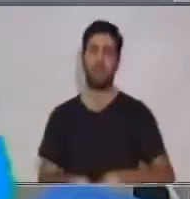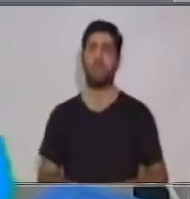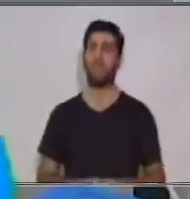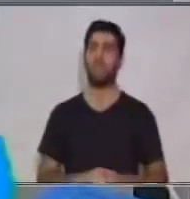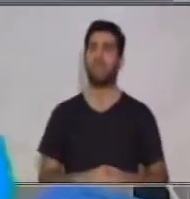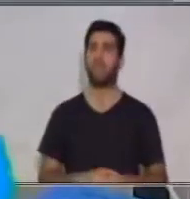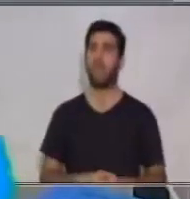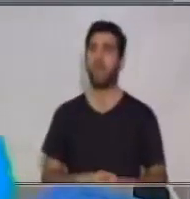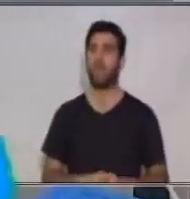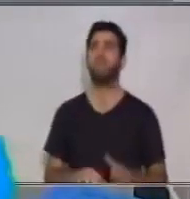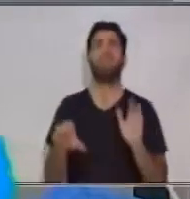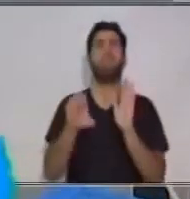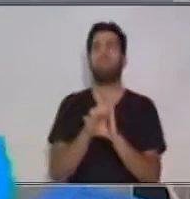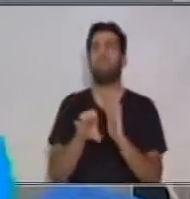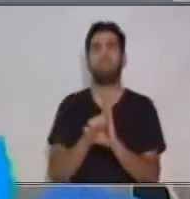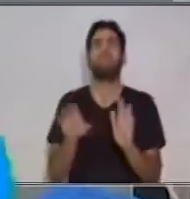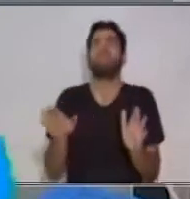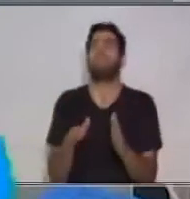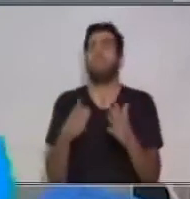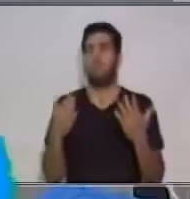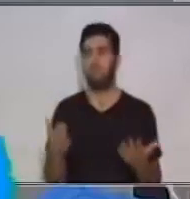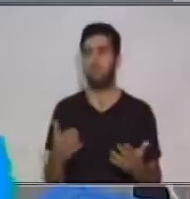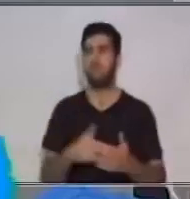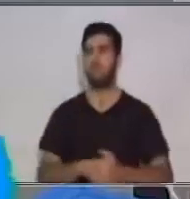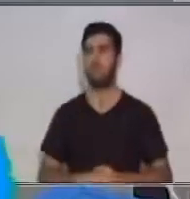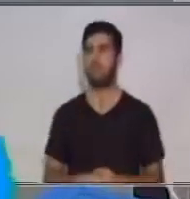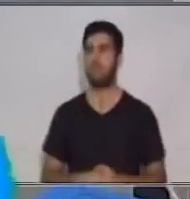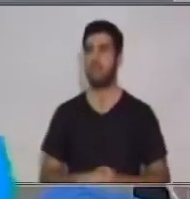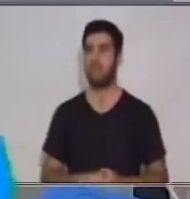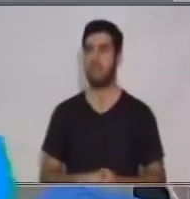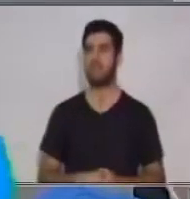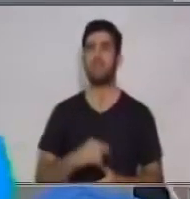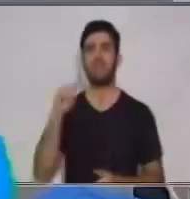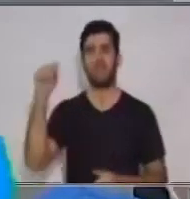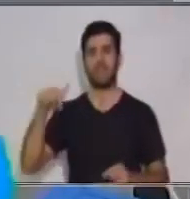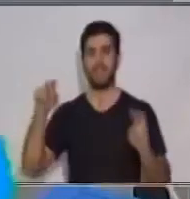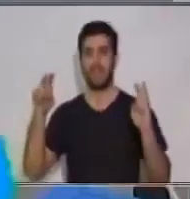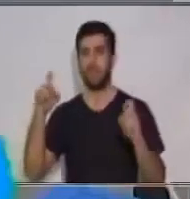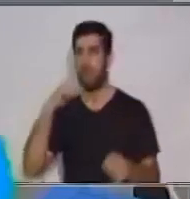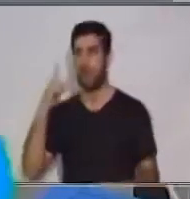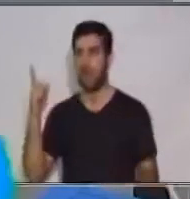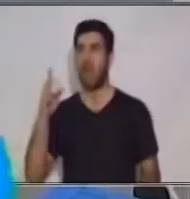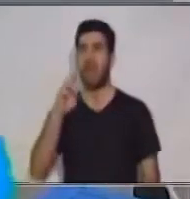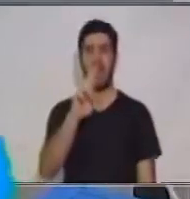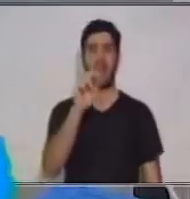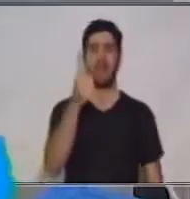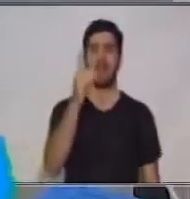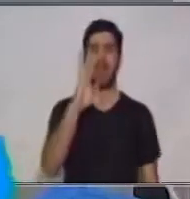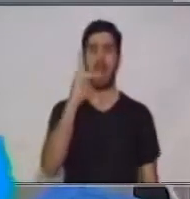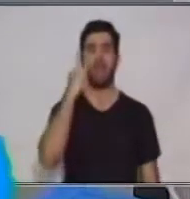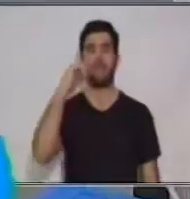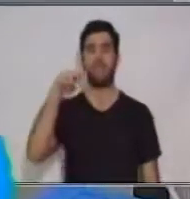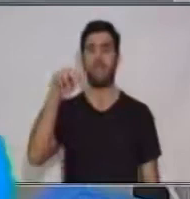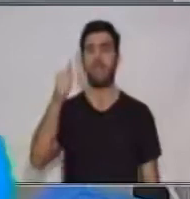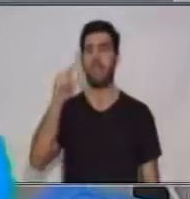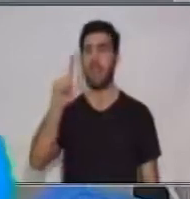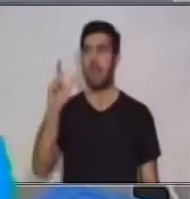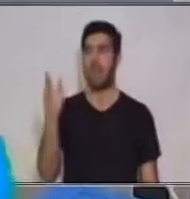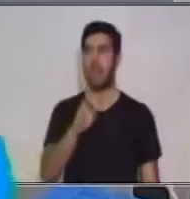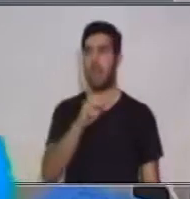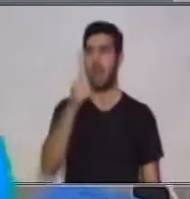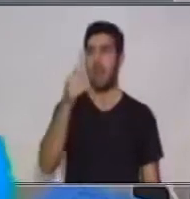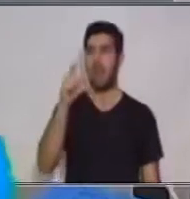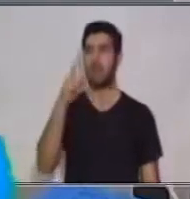adoraban. Un ejemplo de este tipo de género pues es el Rabinal Achí, o también está